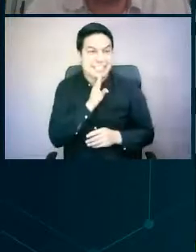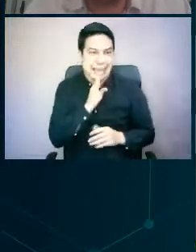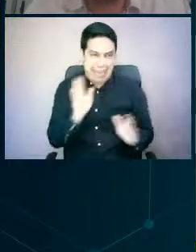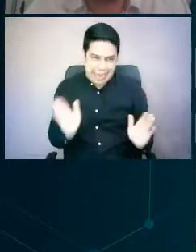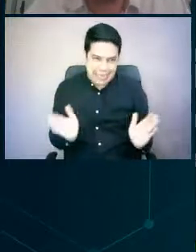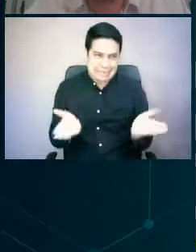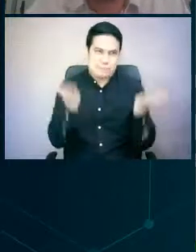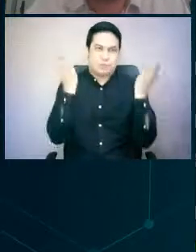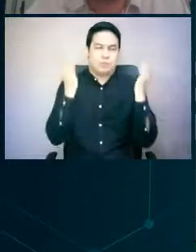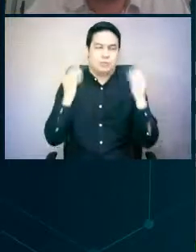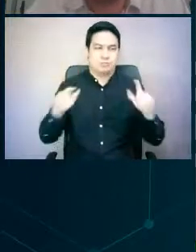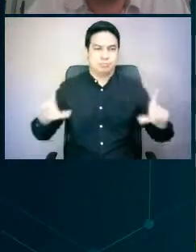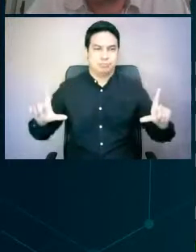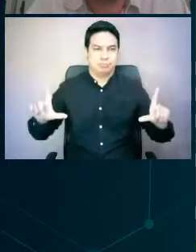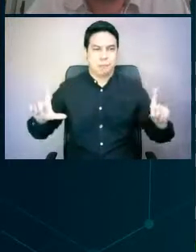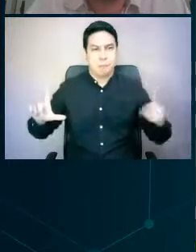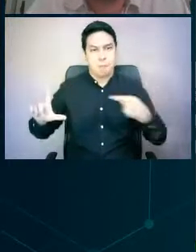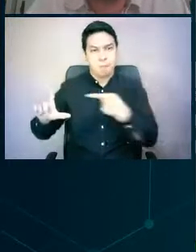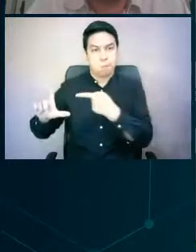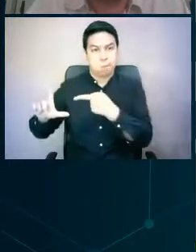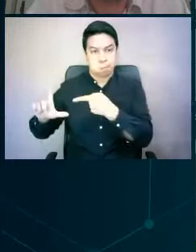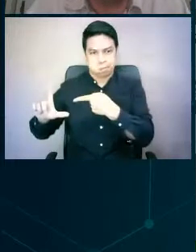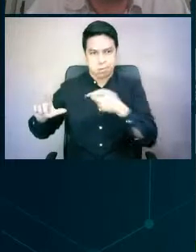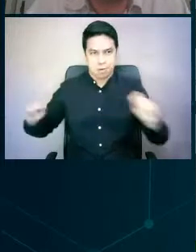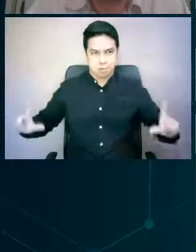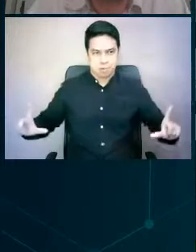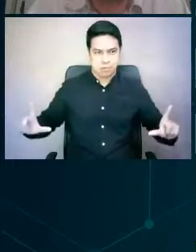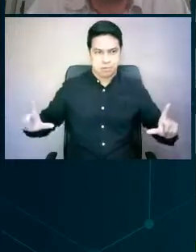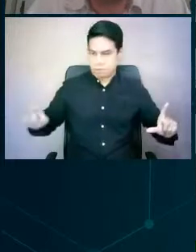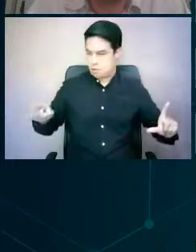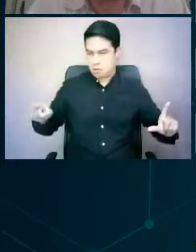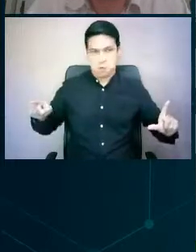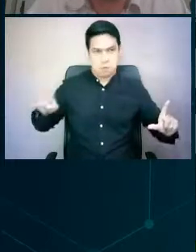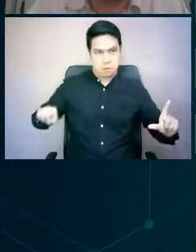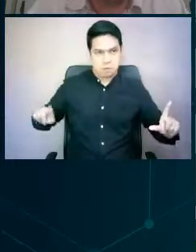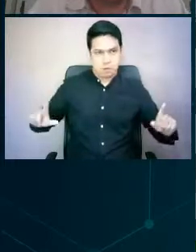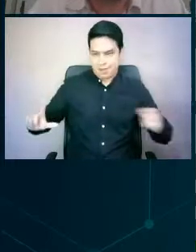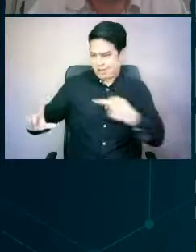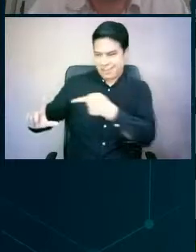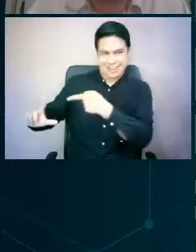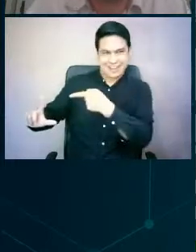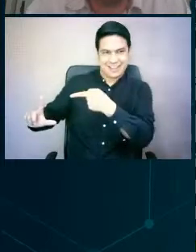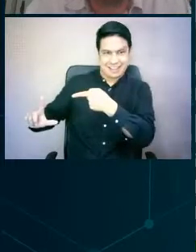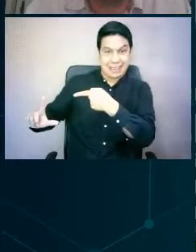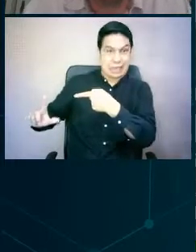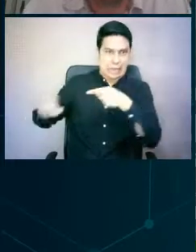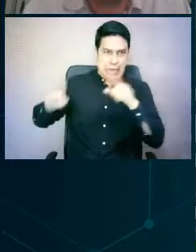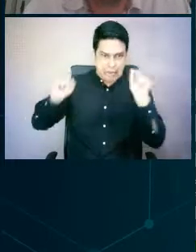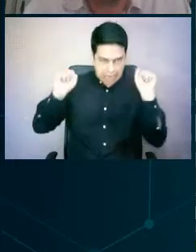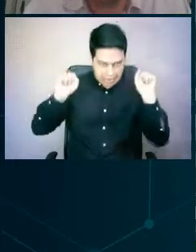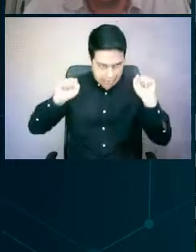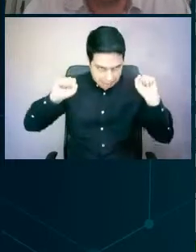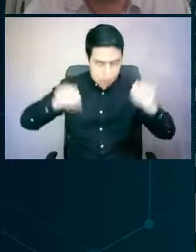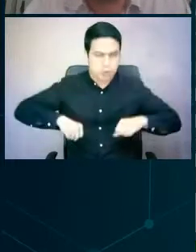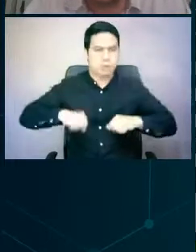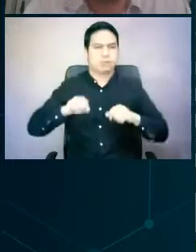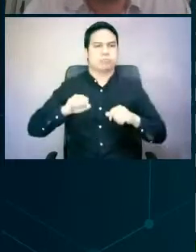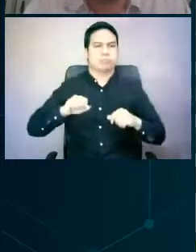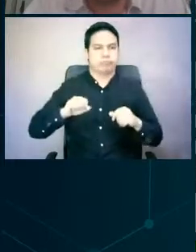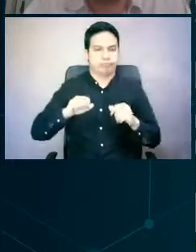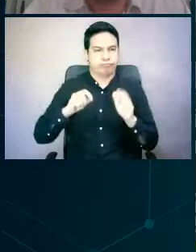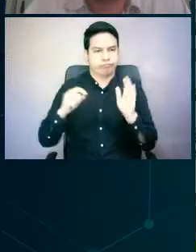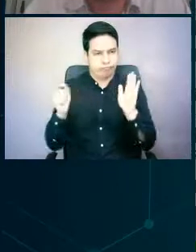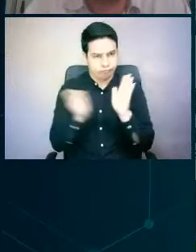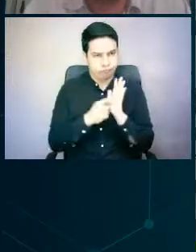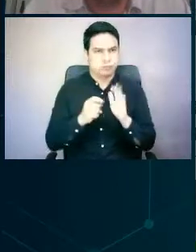un iconito, concursa Innovar Más, pueden dar clic ahí y van a hacer preguntitas relacionadas con la